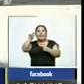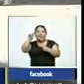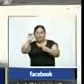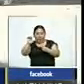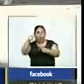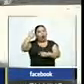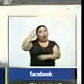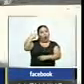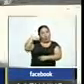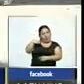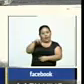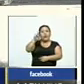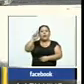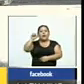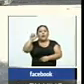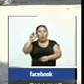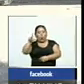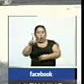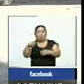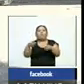Bonilla de El PCN.